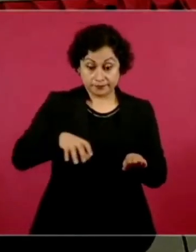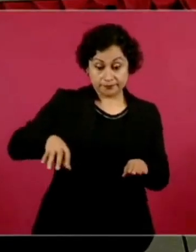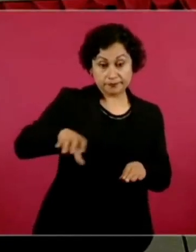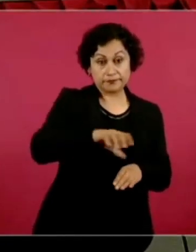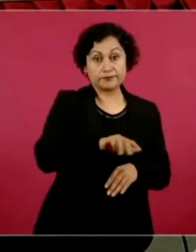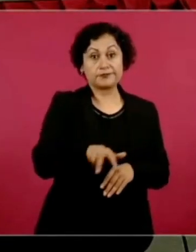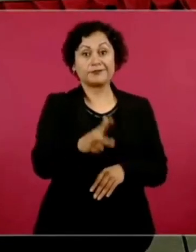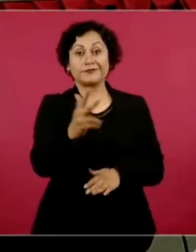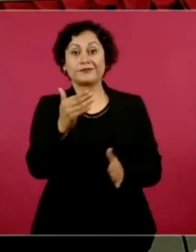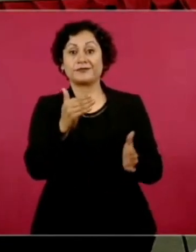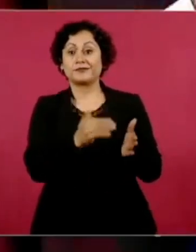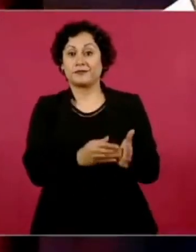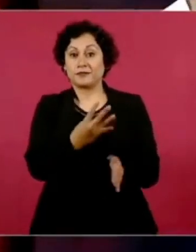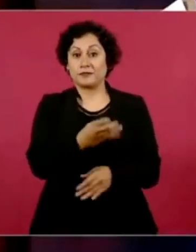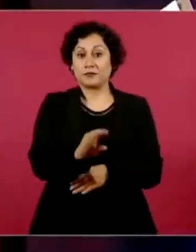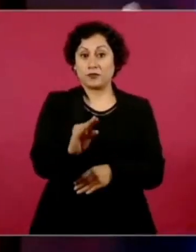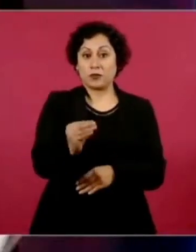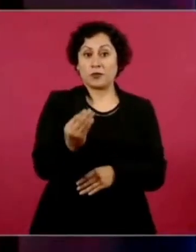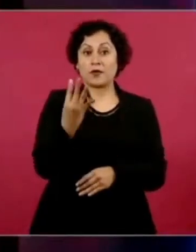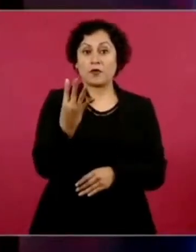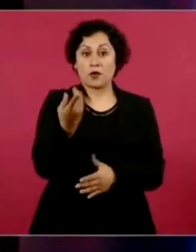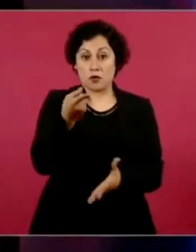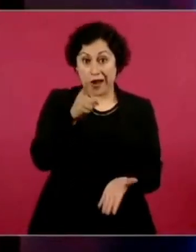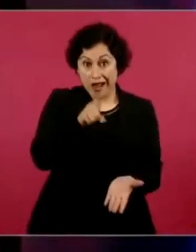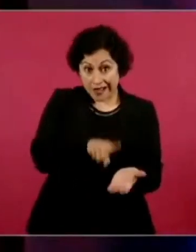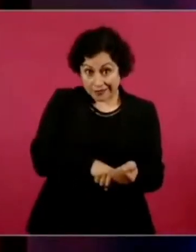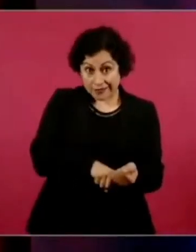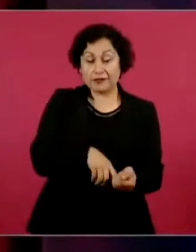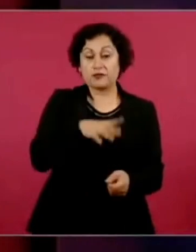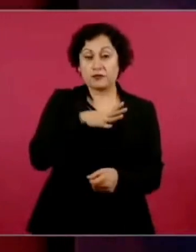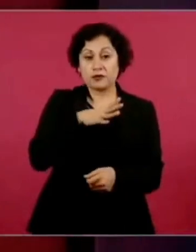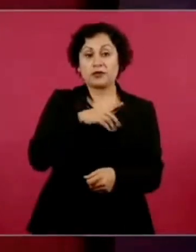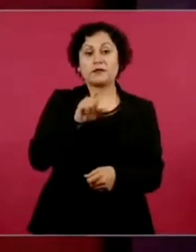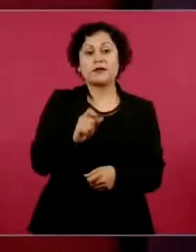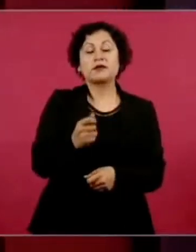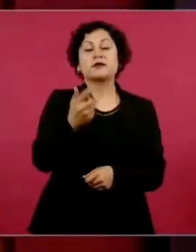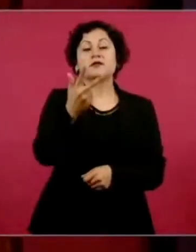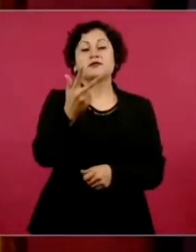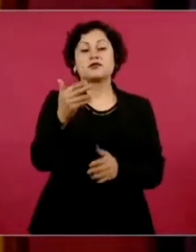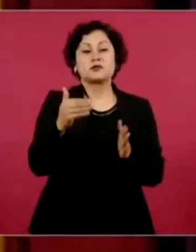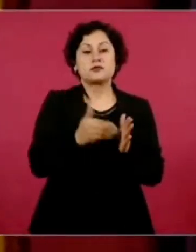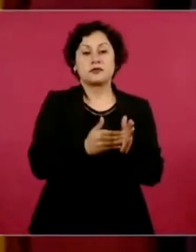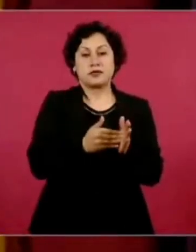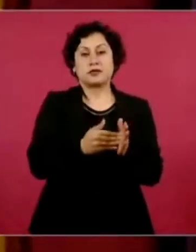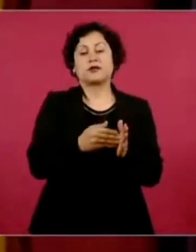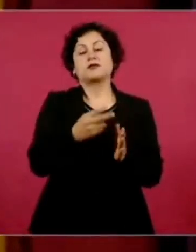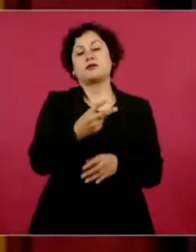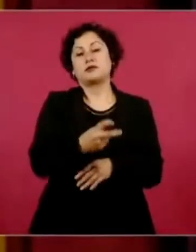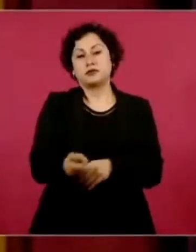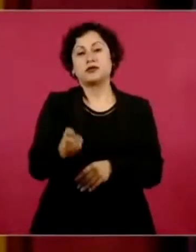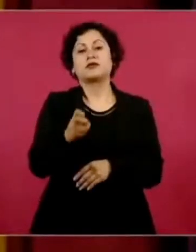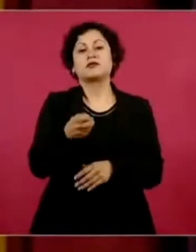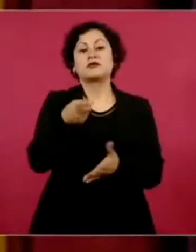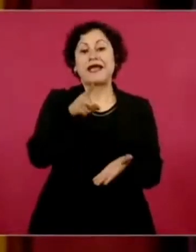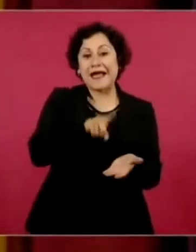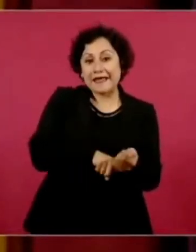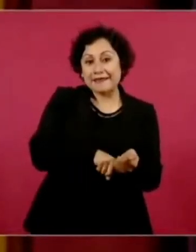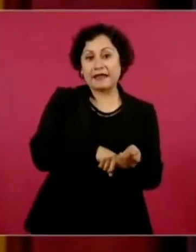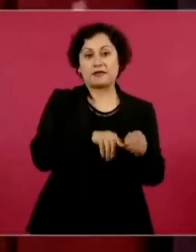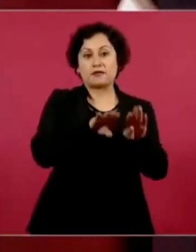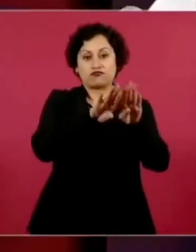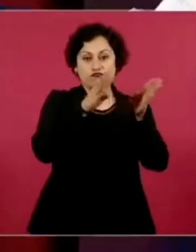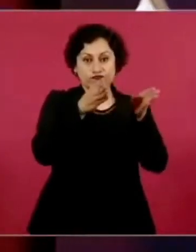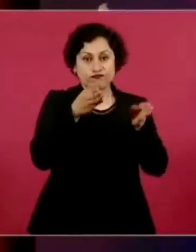13,494 centros de salud cuentan con 28,201 consultorios. No son, como decíamos, hospitales, es el primer nivel de